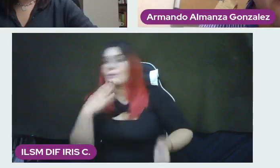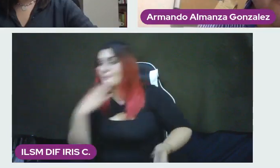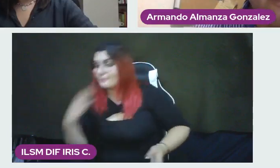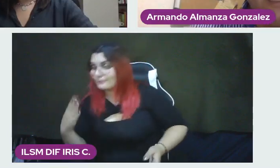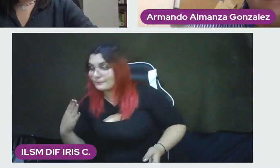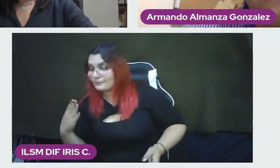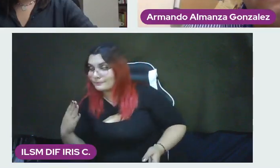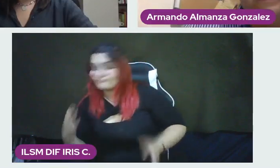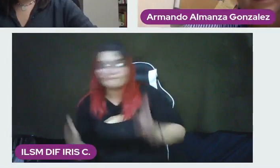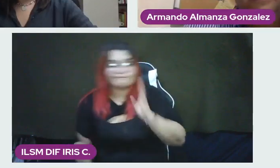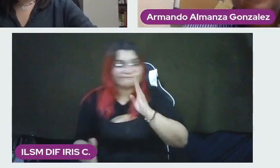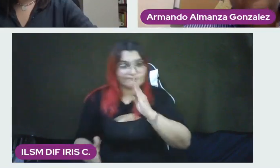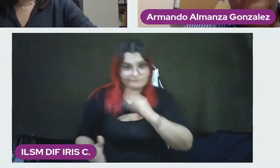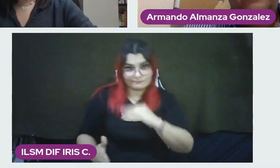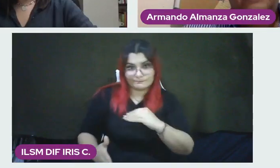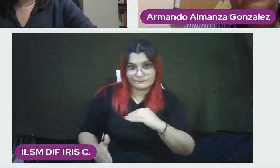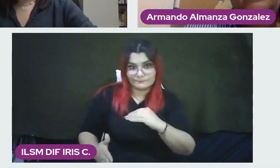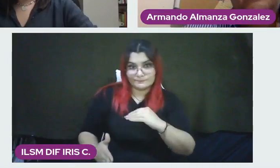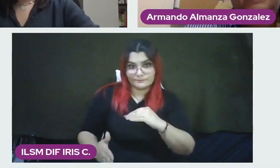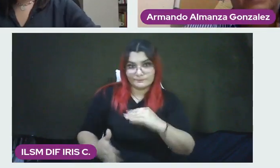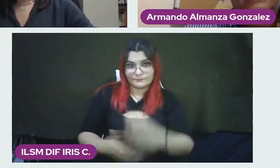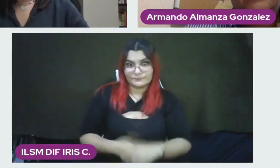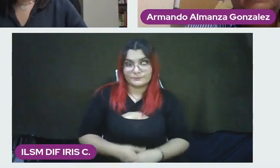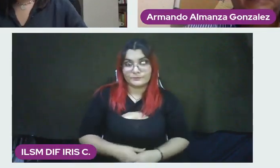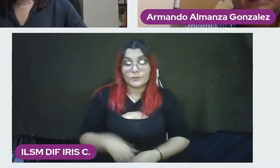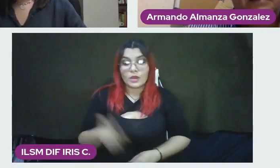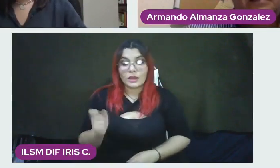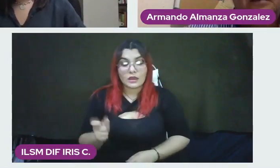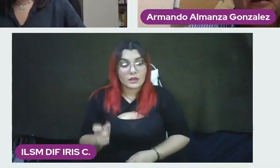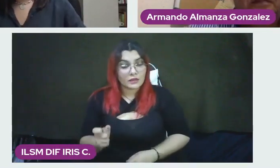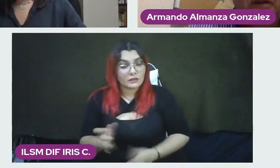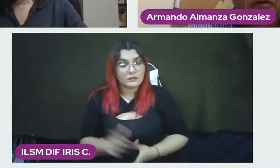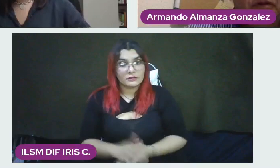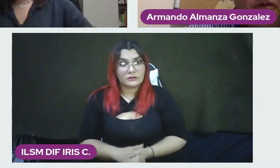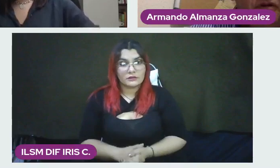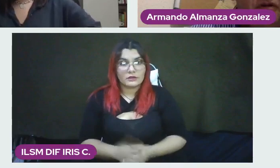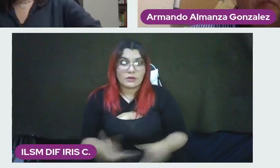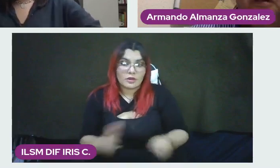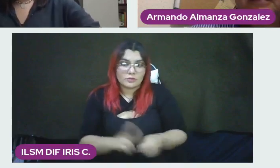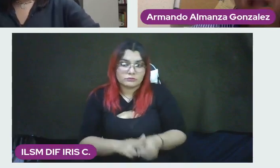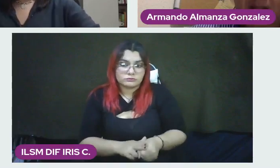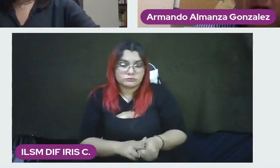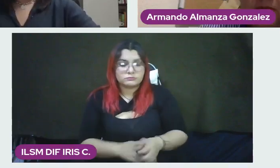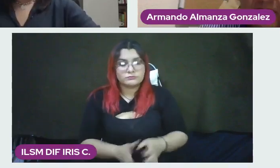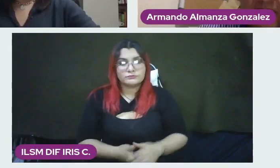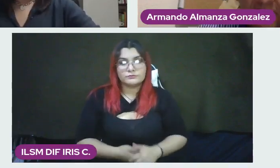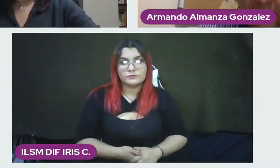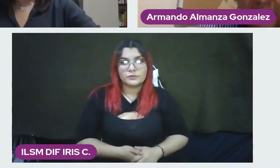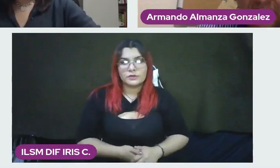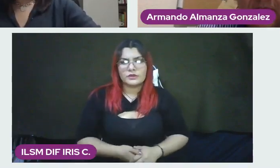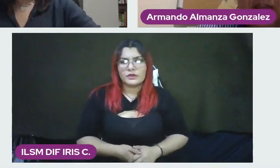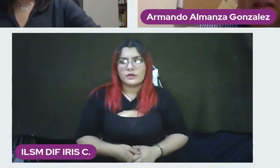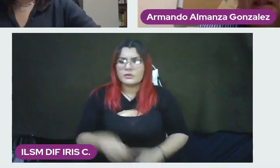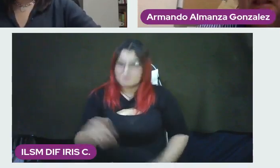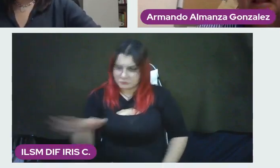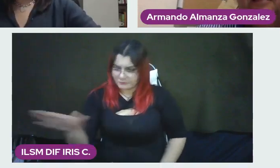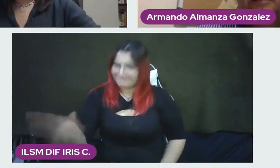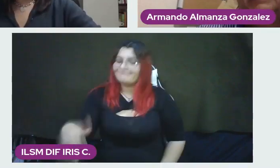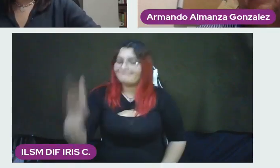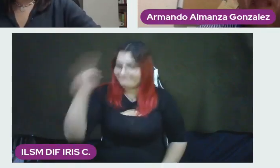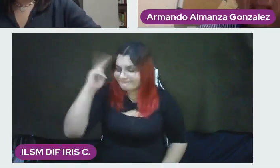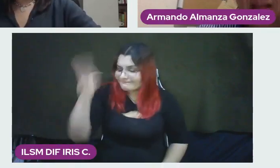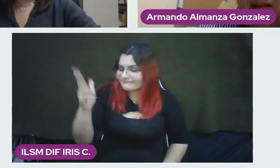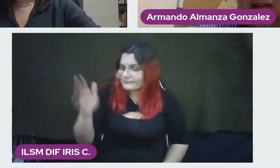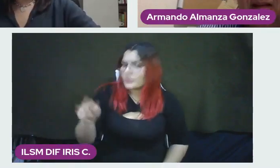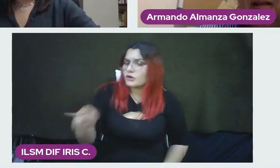cuando yo en la clínica privada, alguien me dice, pregunto yo, ¿cómo está? ¿Cómo le ha ido esta semana? Y me